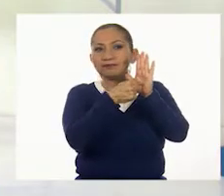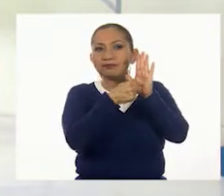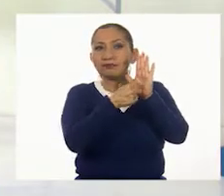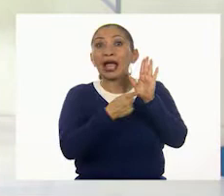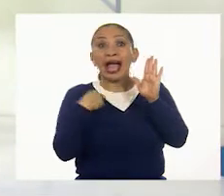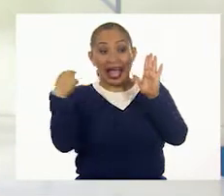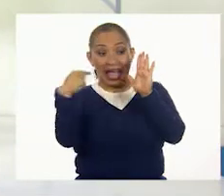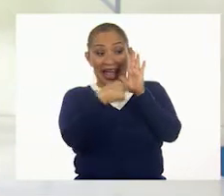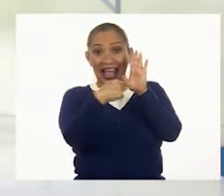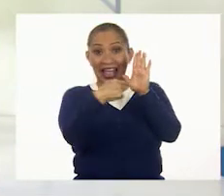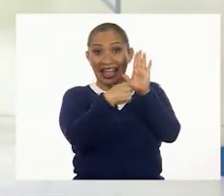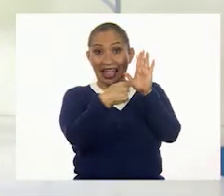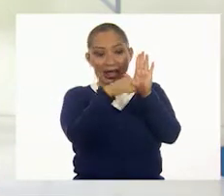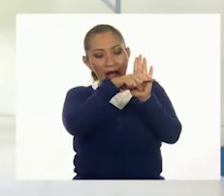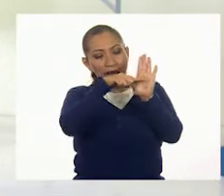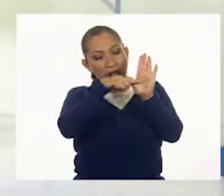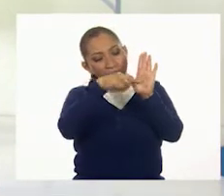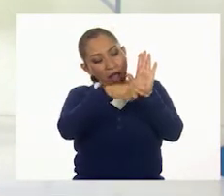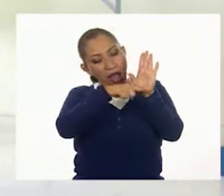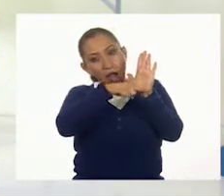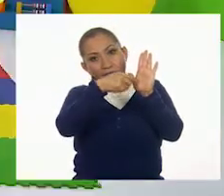¡En la parte de abajo!